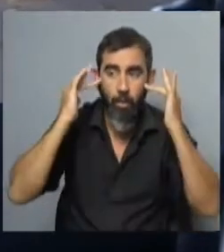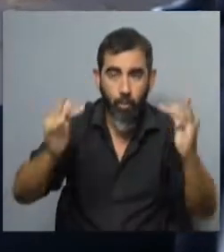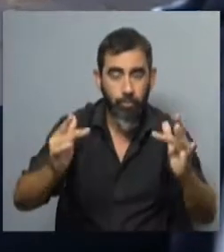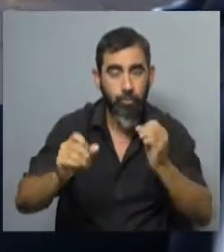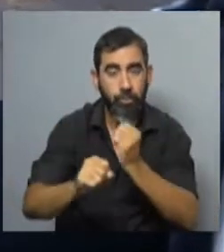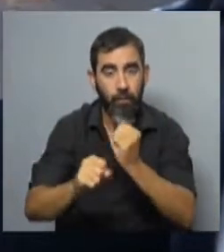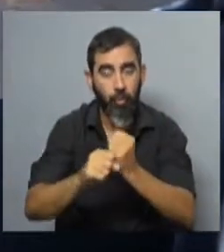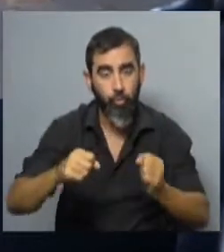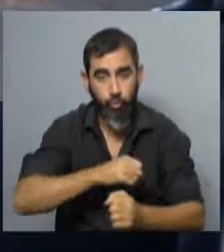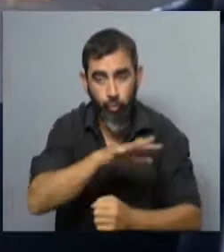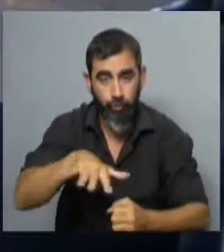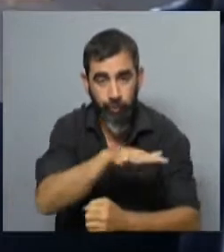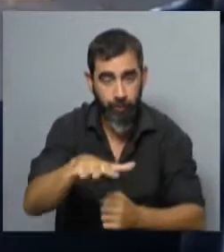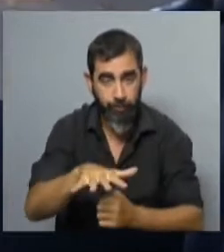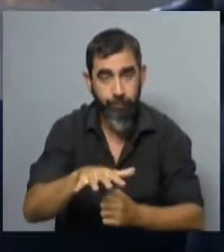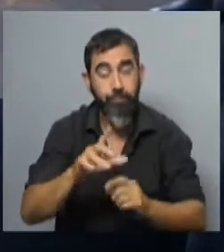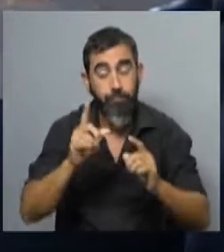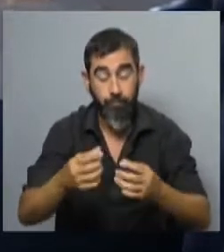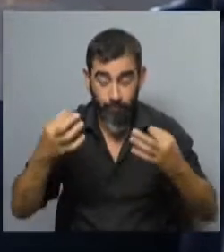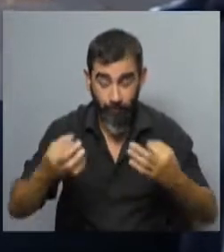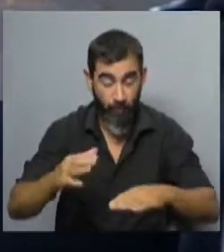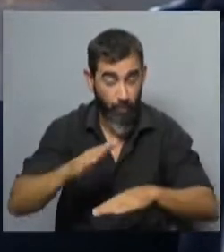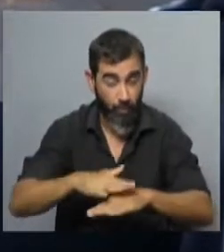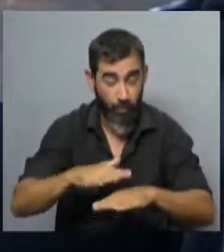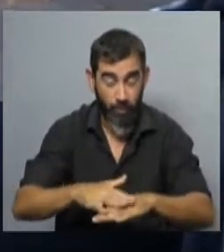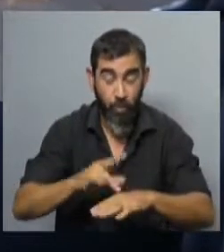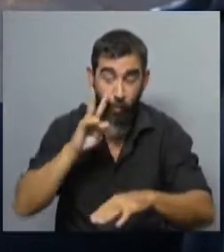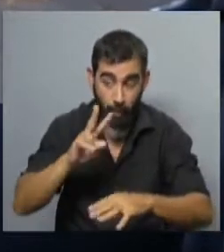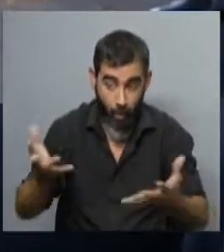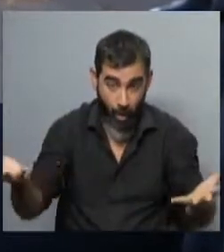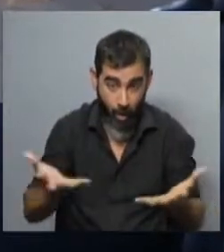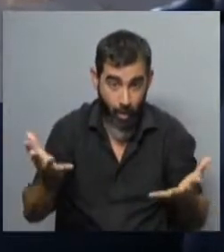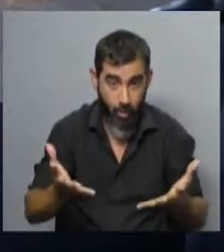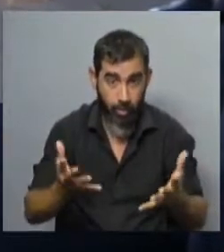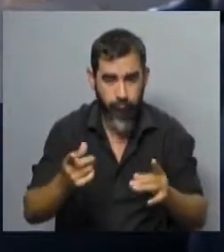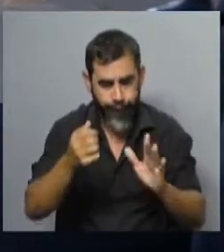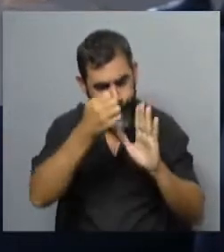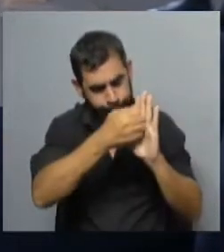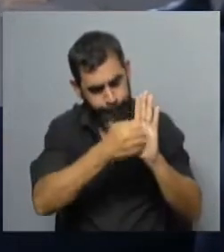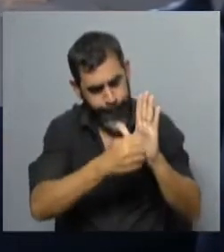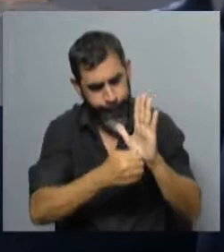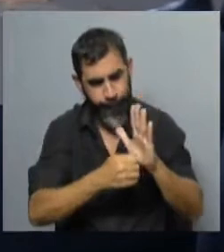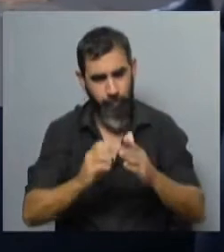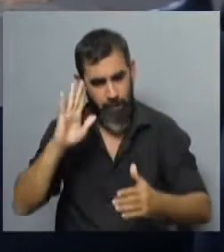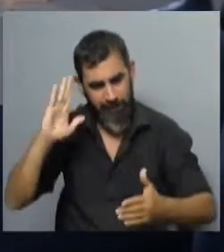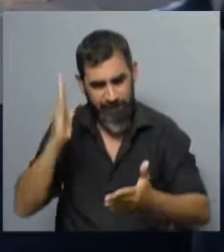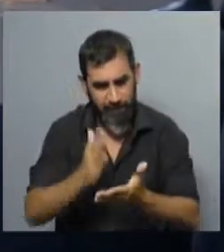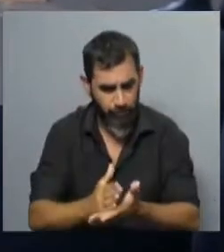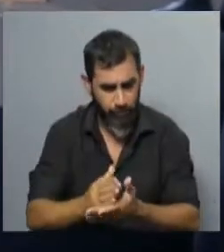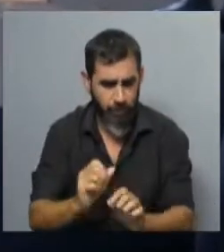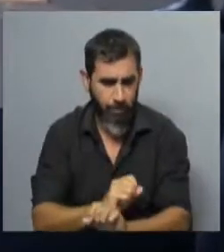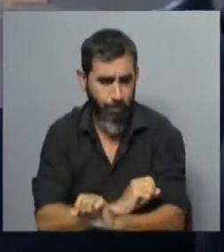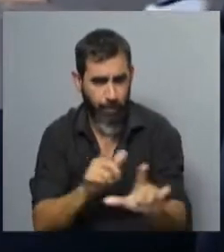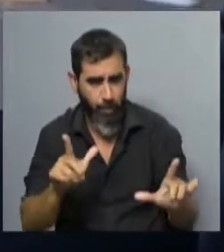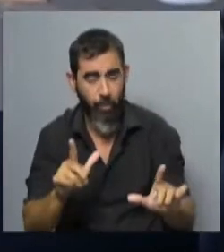de trabajo social. Y en un momento donde en realidad lo que nosotros vemos, que además de este articulado que propone de aumento de penas, de